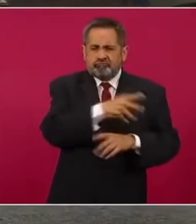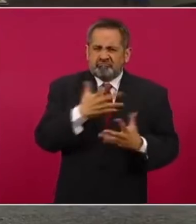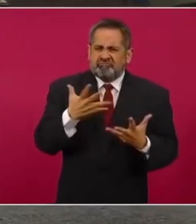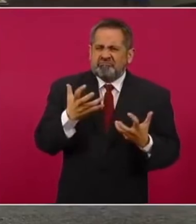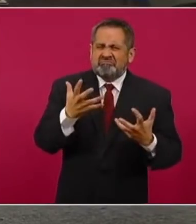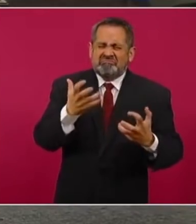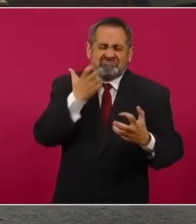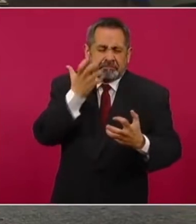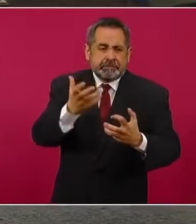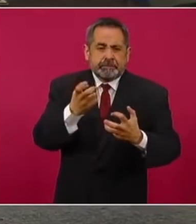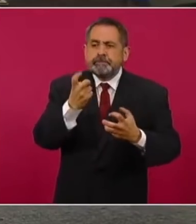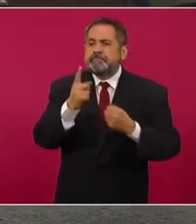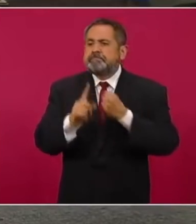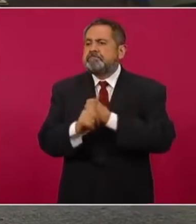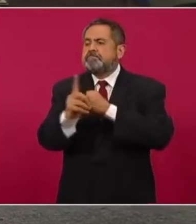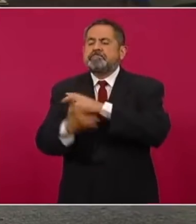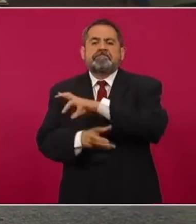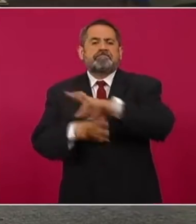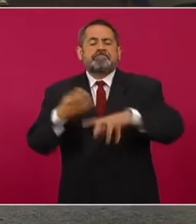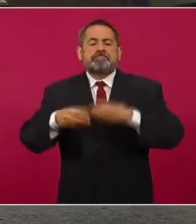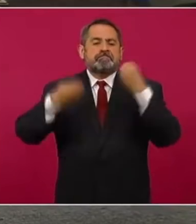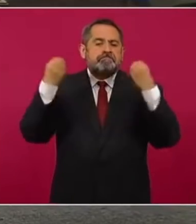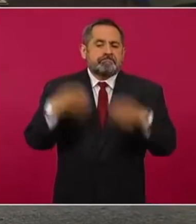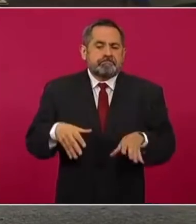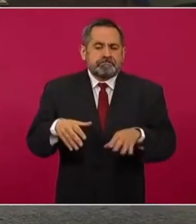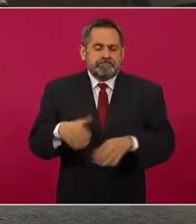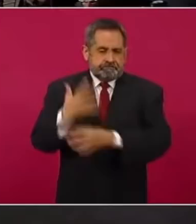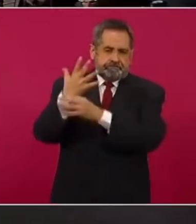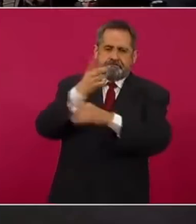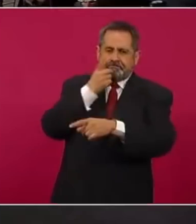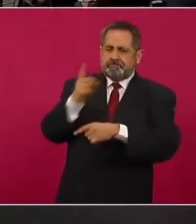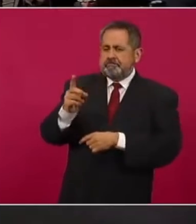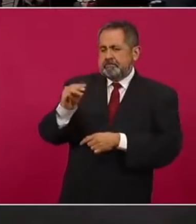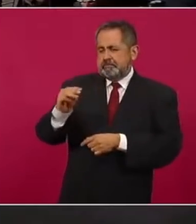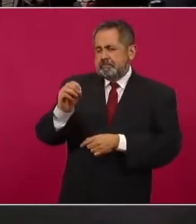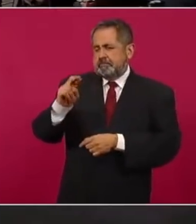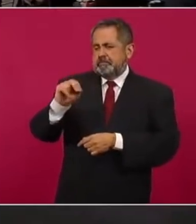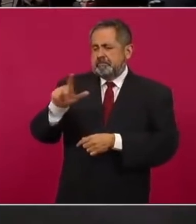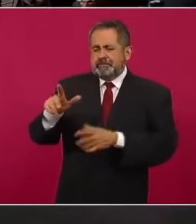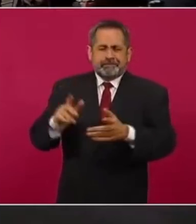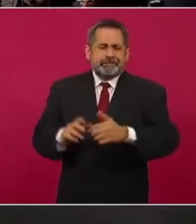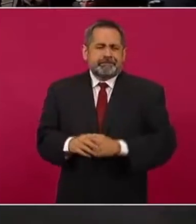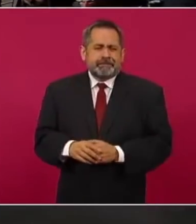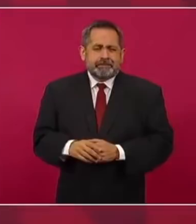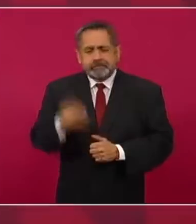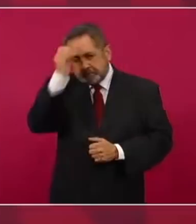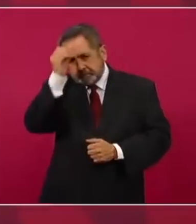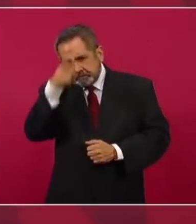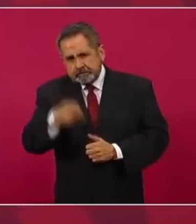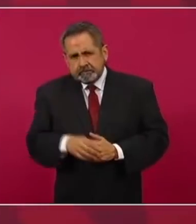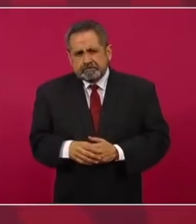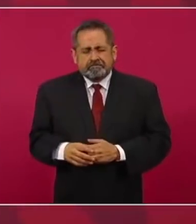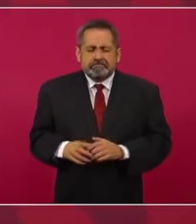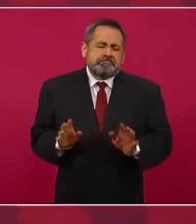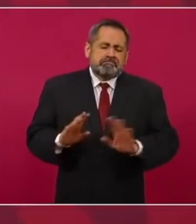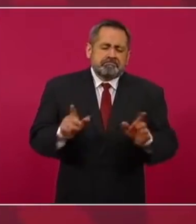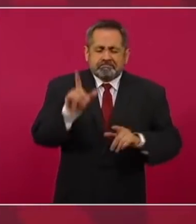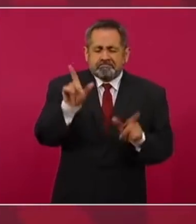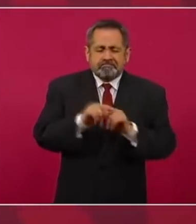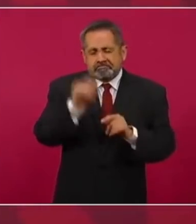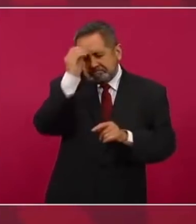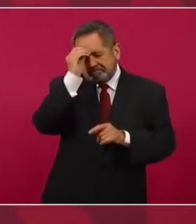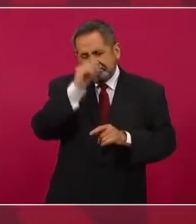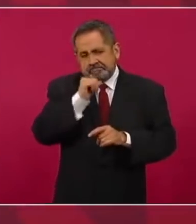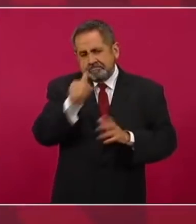presidencial van a acabar con el país. ¿Qué opina de esta declaración, presidente? No, nada. Es que